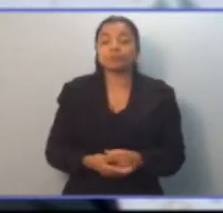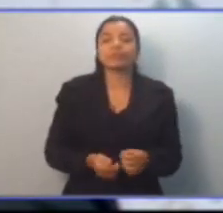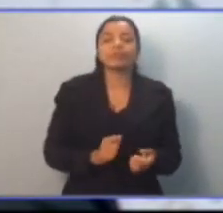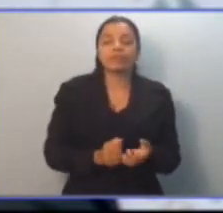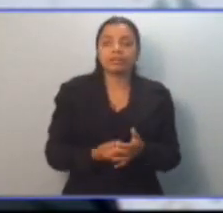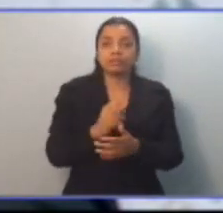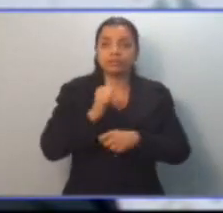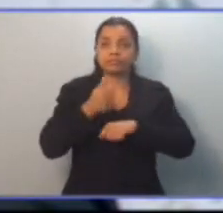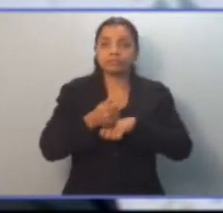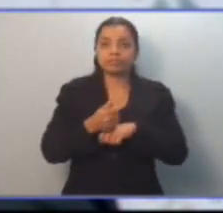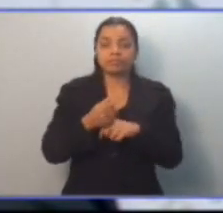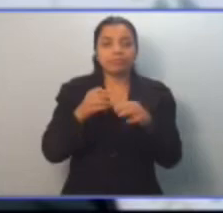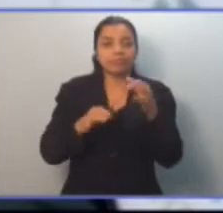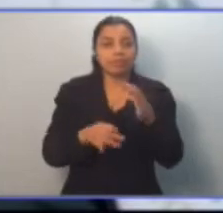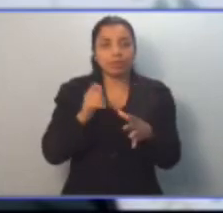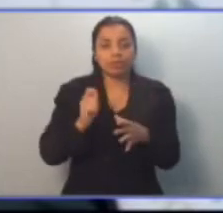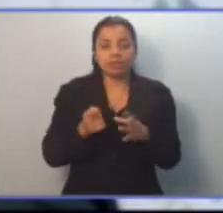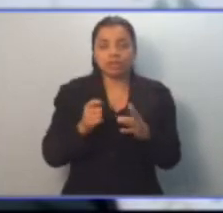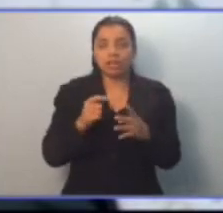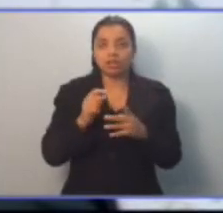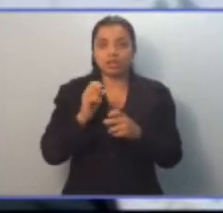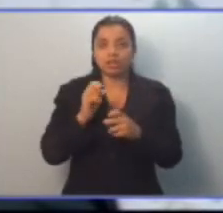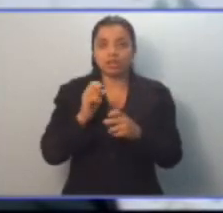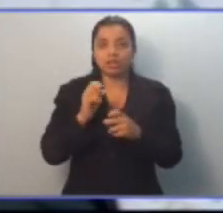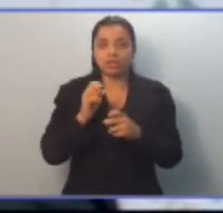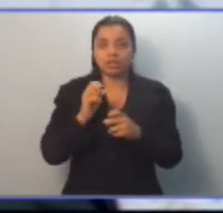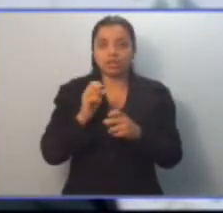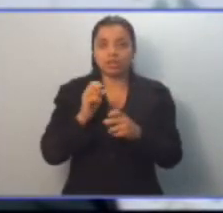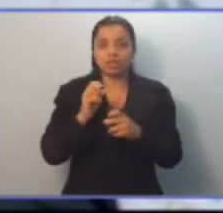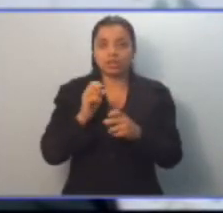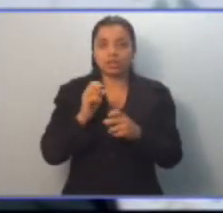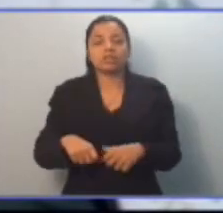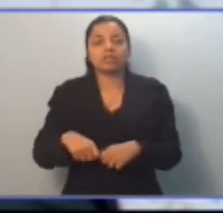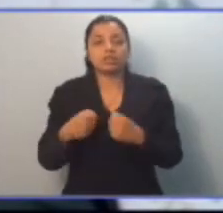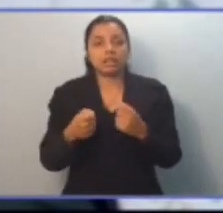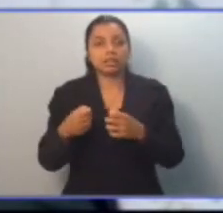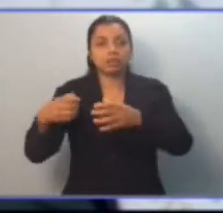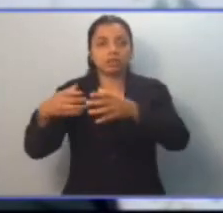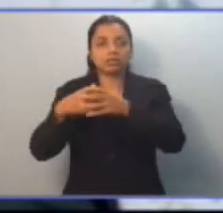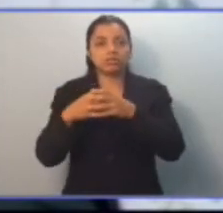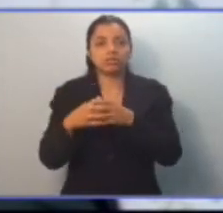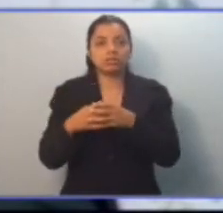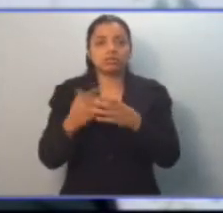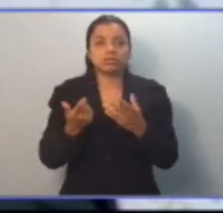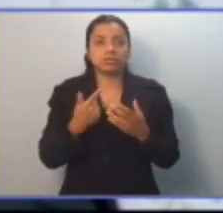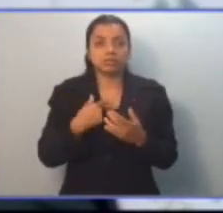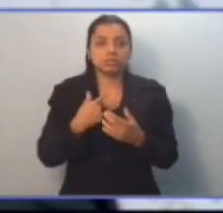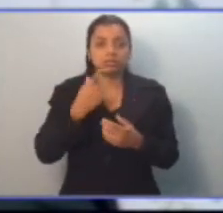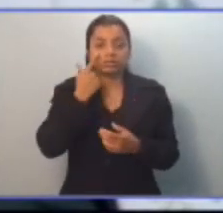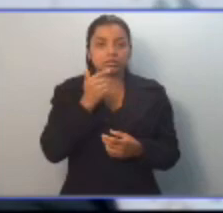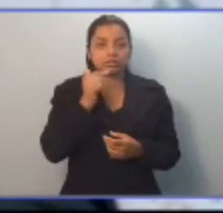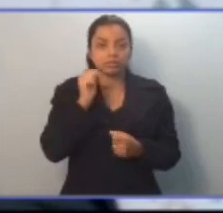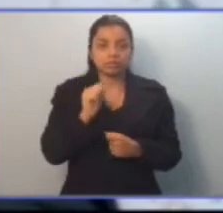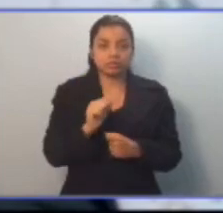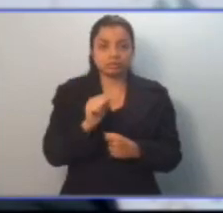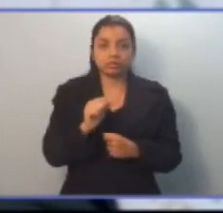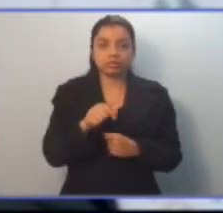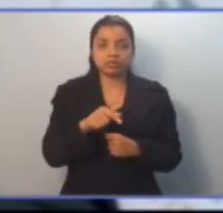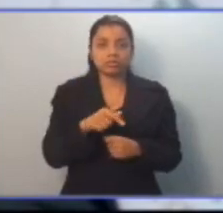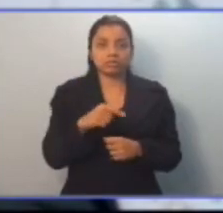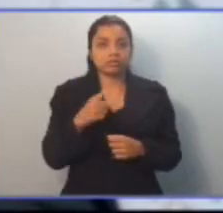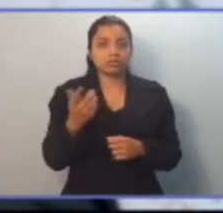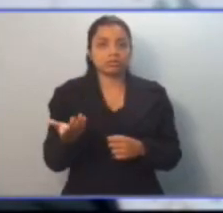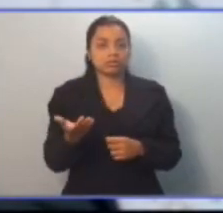de instrucción C de crimen organizado, al cual precisamente estoy por ser asignado una vez